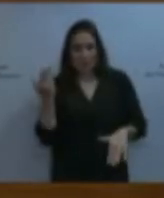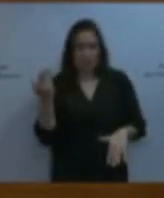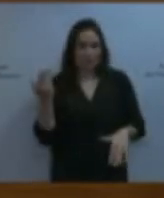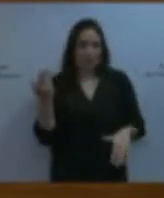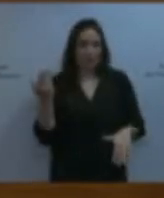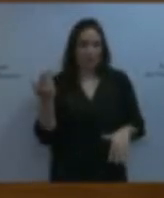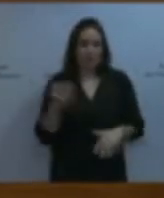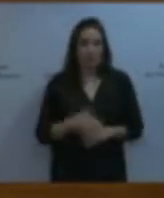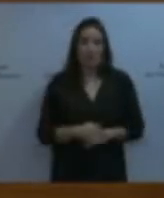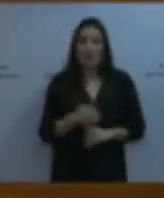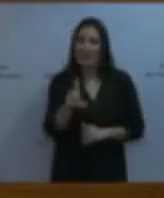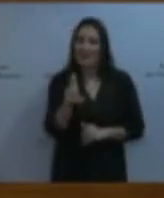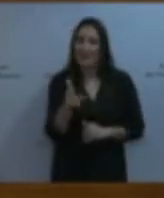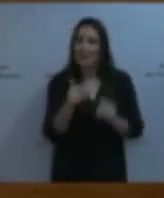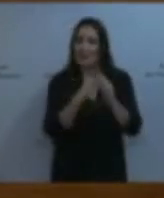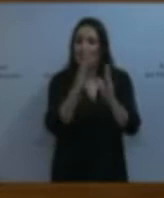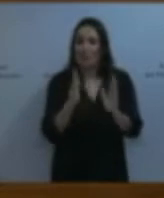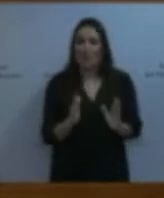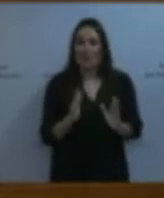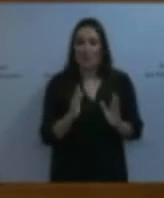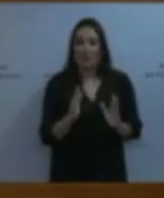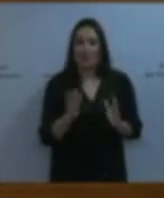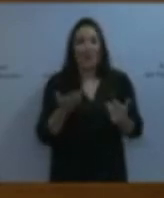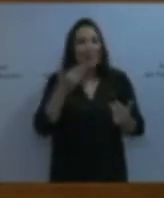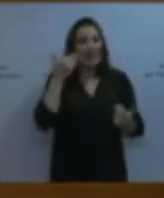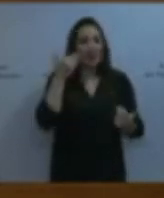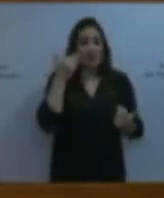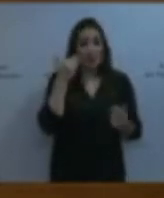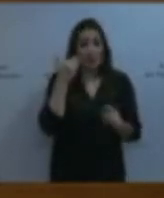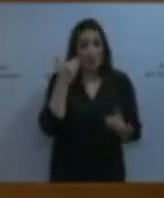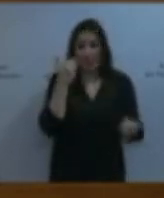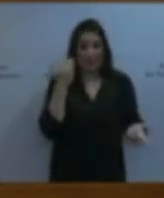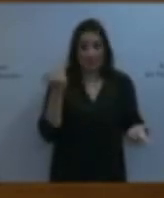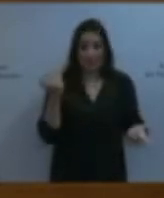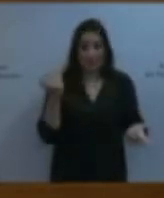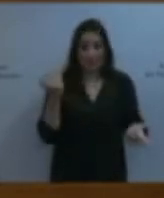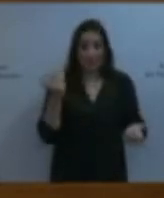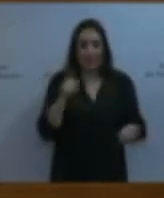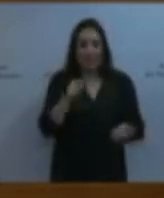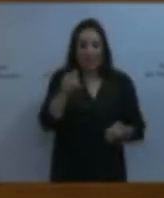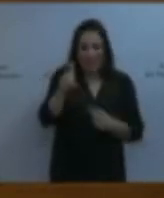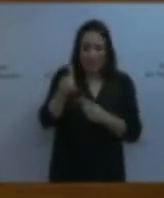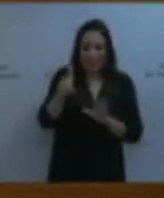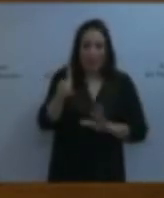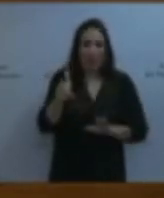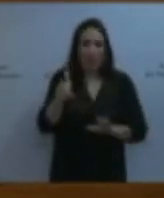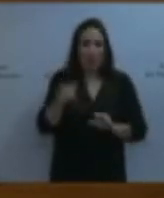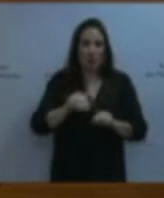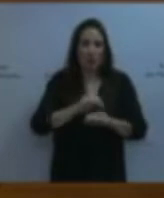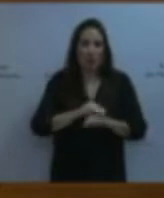Un derecho a la vivienda que abandona el calificativo de digna e incluso el de derecho.